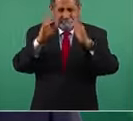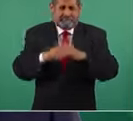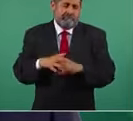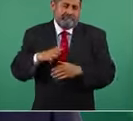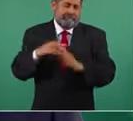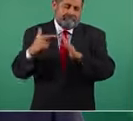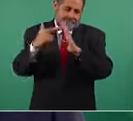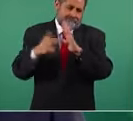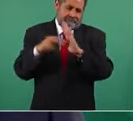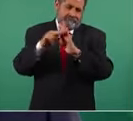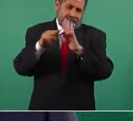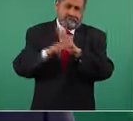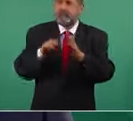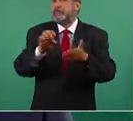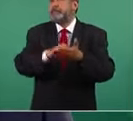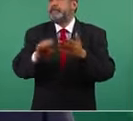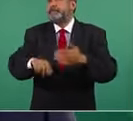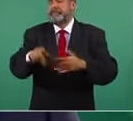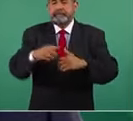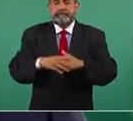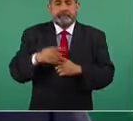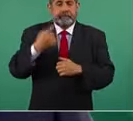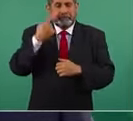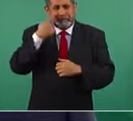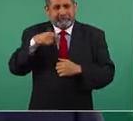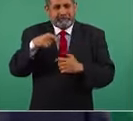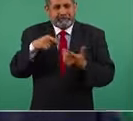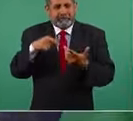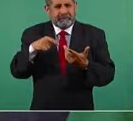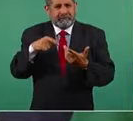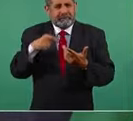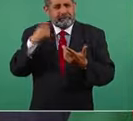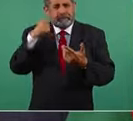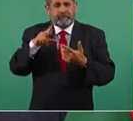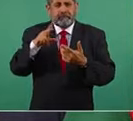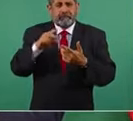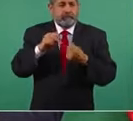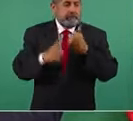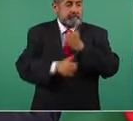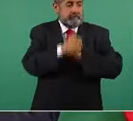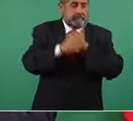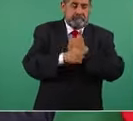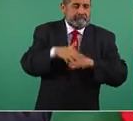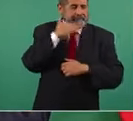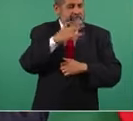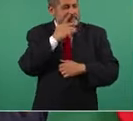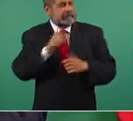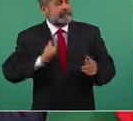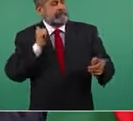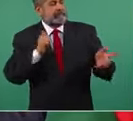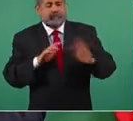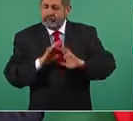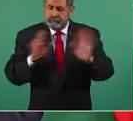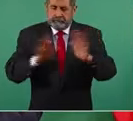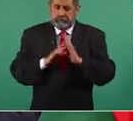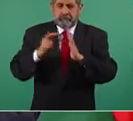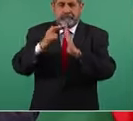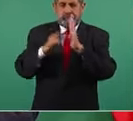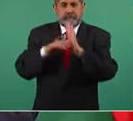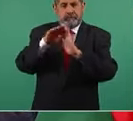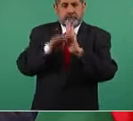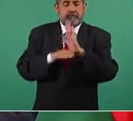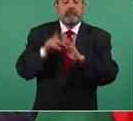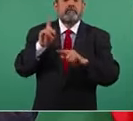normas, por ejemplo, para que no haya competencia desleal, se tiene que quemar